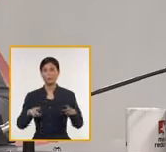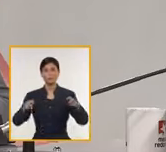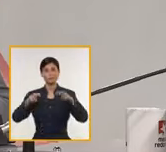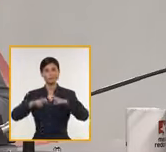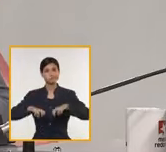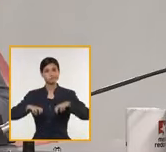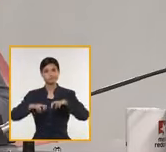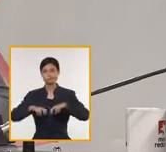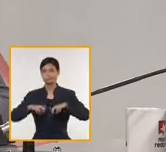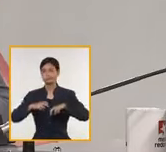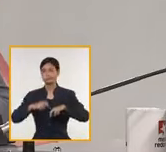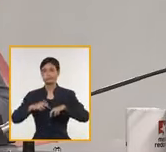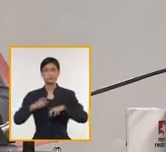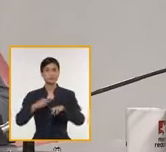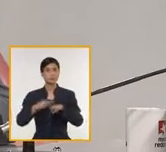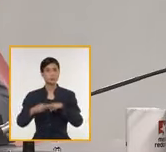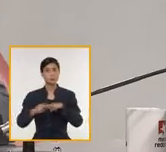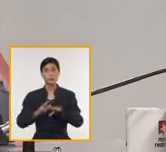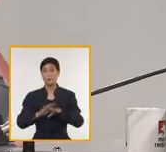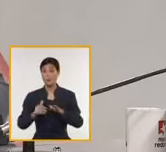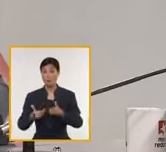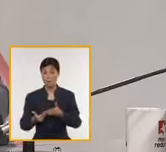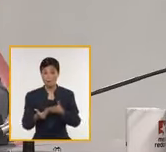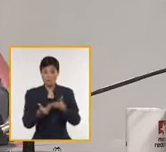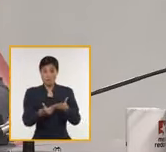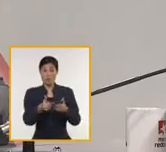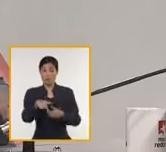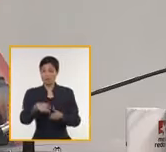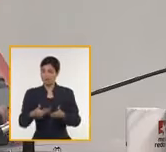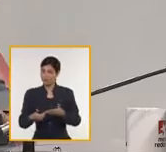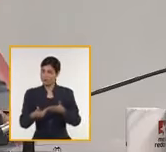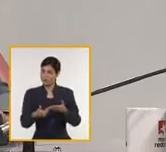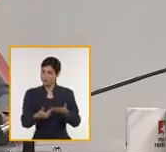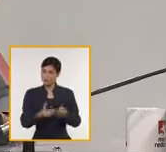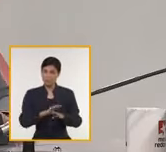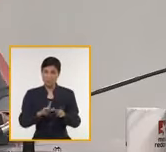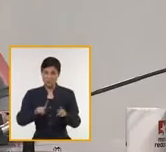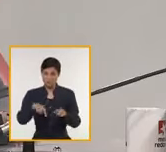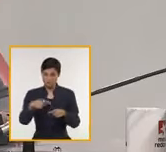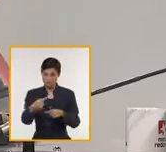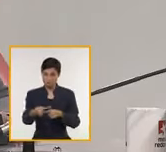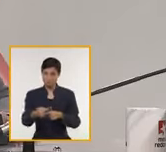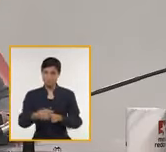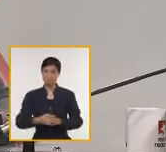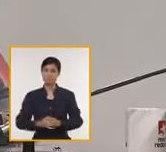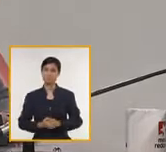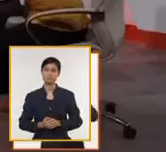Con ese homenaje nos despedimos hoy en la Mesa Redonda. Nos vemos en una próxima ocasión.